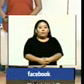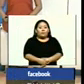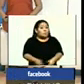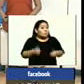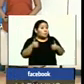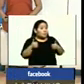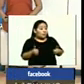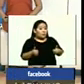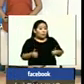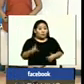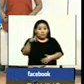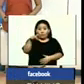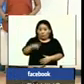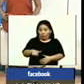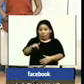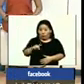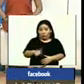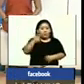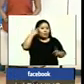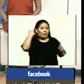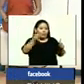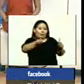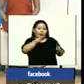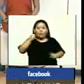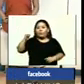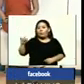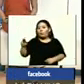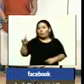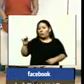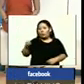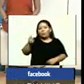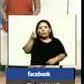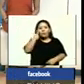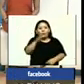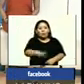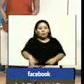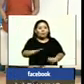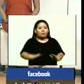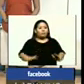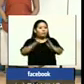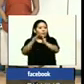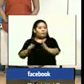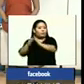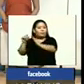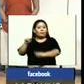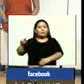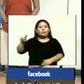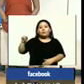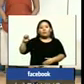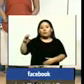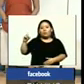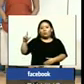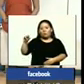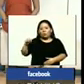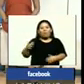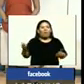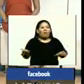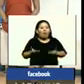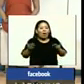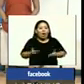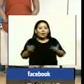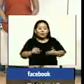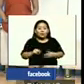Bien, y este día nuestro compañero Julio Guevara nos lleva hasta Tecoluca en el departamento de San Vicente a conocer a unos productores de Marañón que están